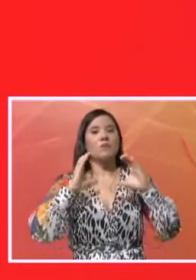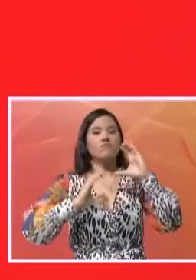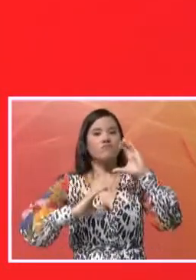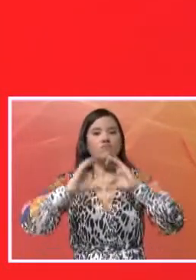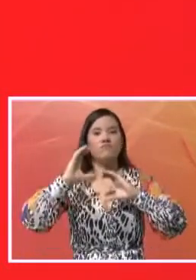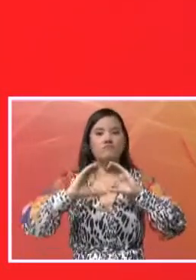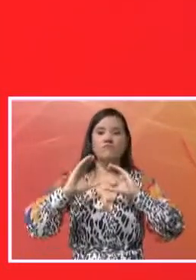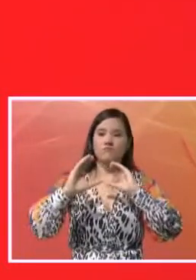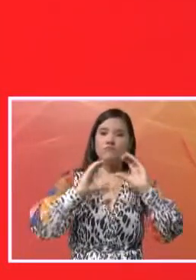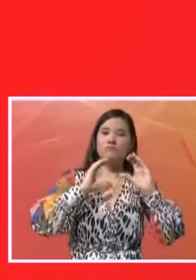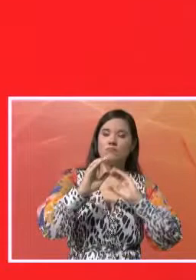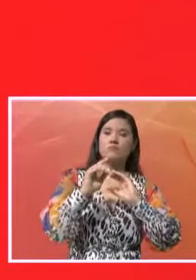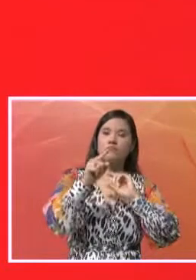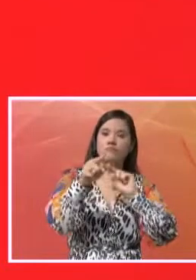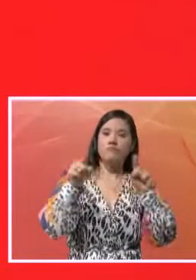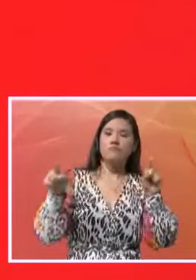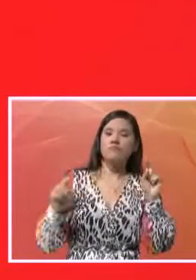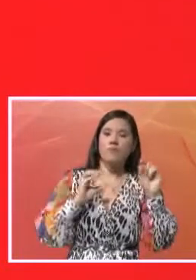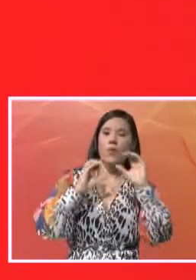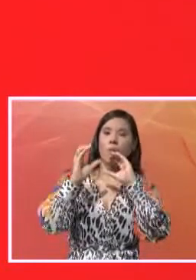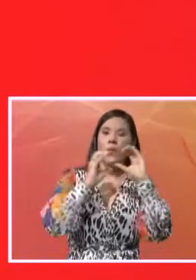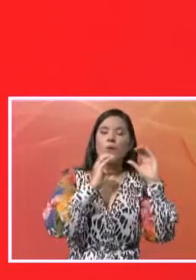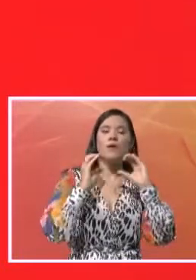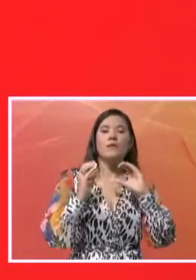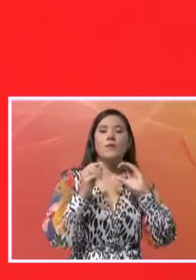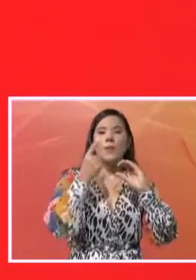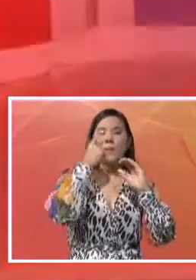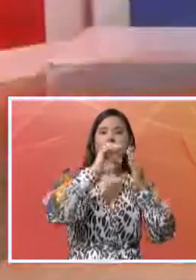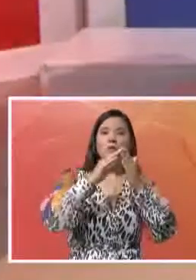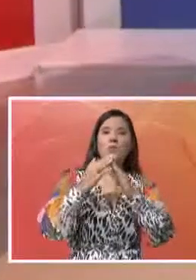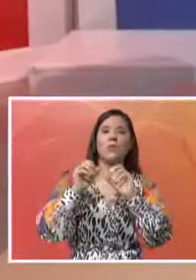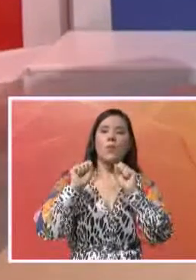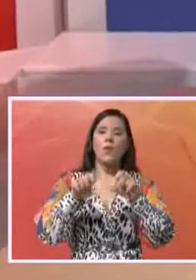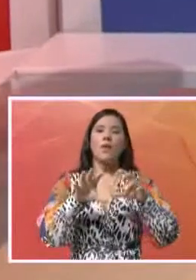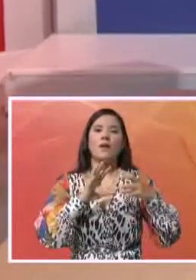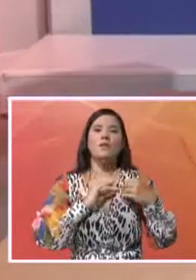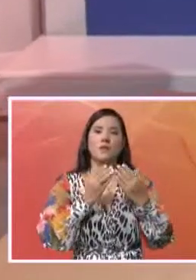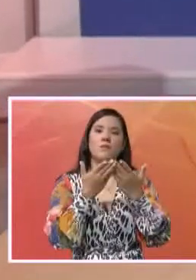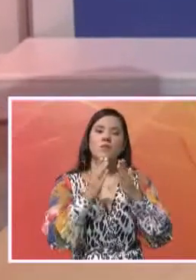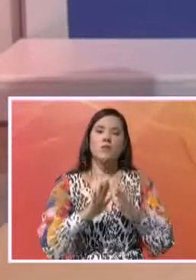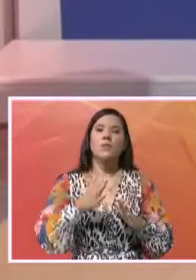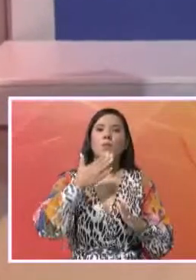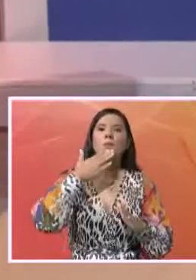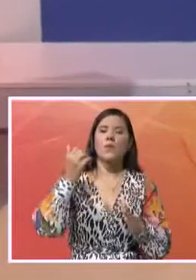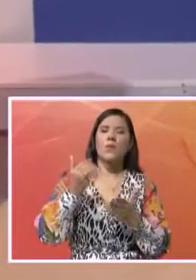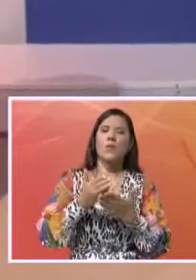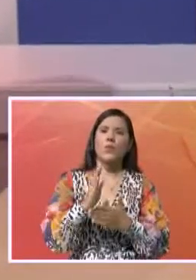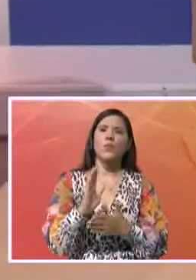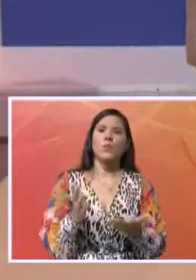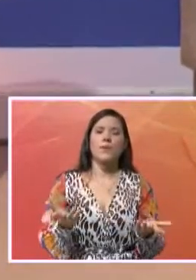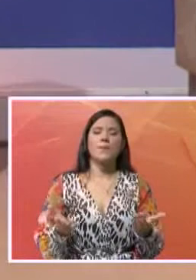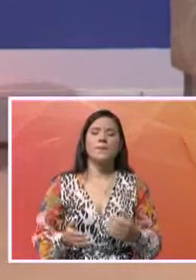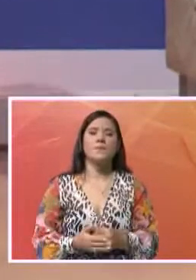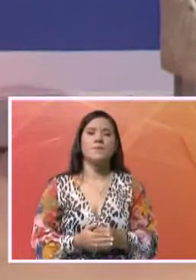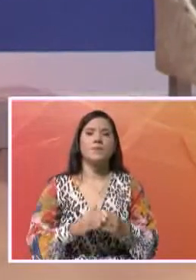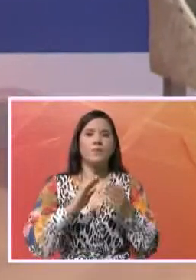previa entre las instancias a los fines de que la ciudadanía pueda recibir los servicios de manera oportuna o sea que el ciudadano puede encontrar en ustedes